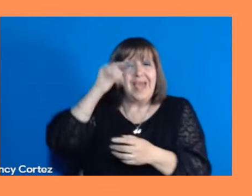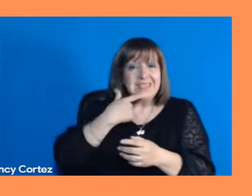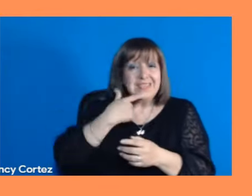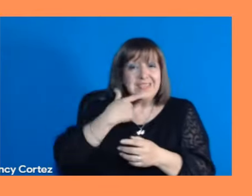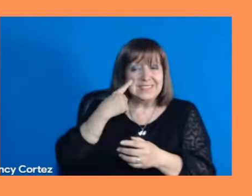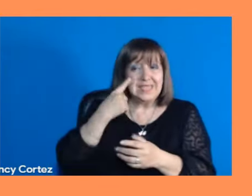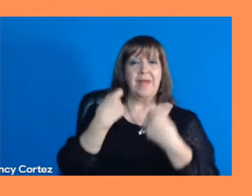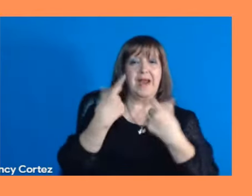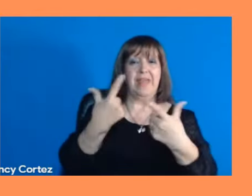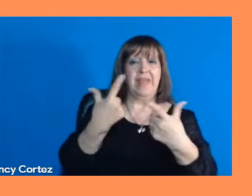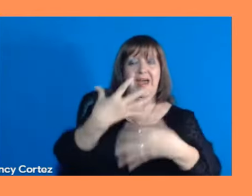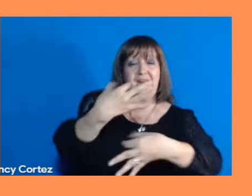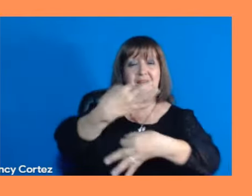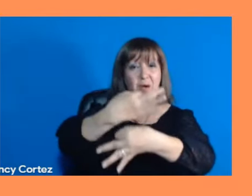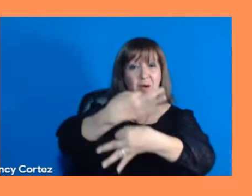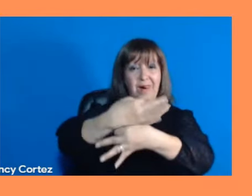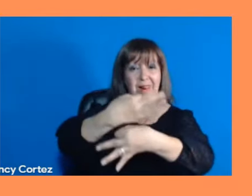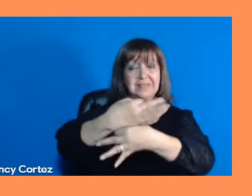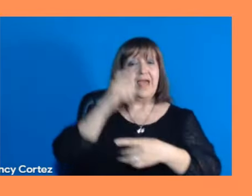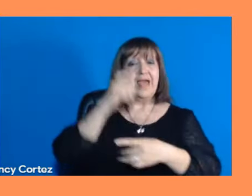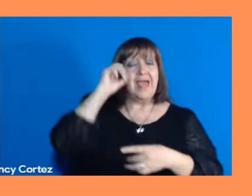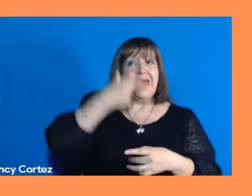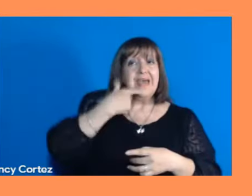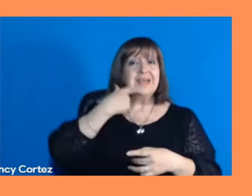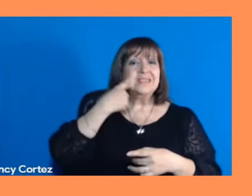práctica transformadora es asumir también el